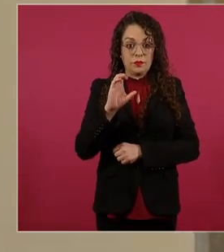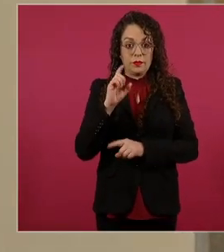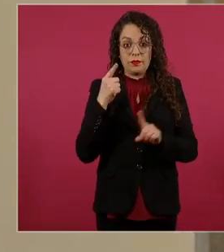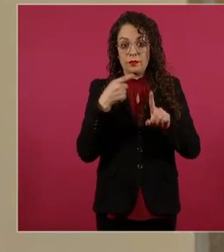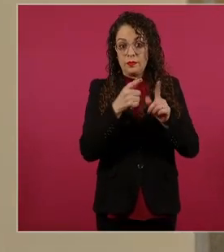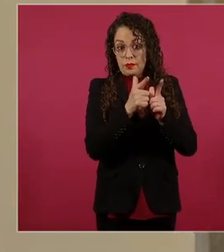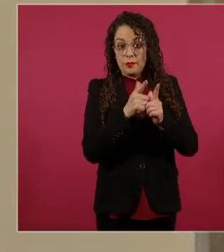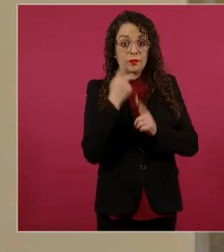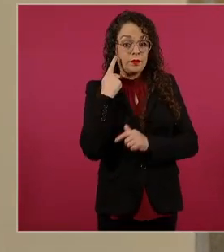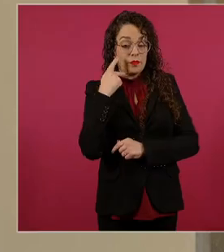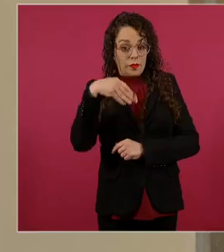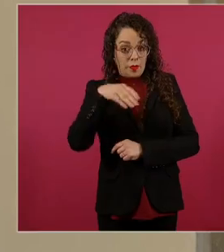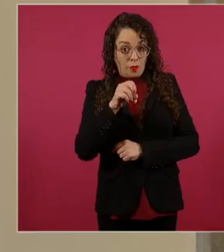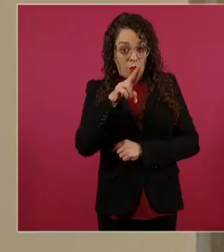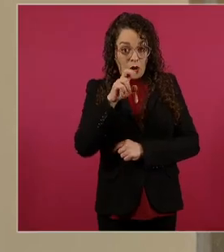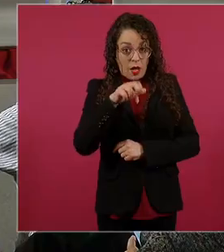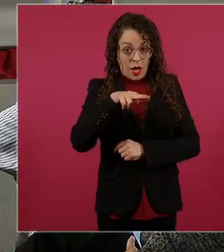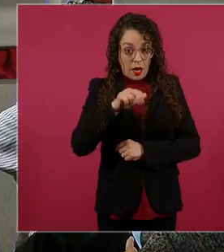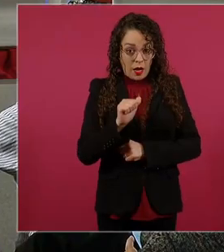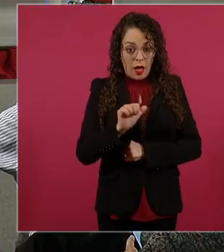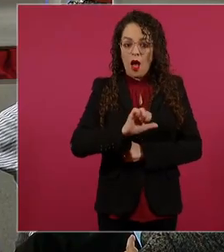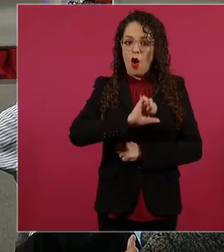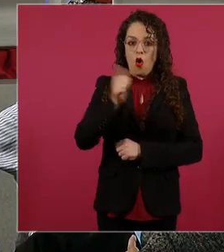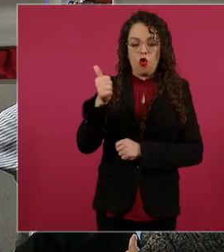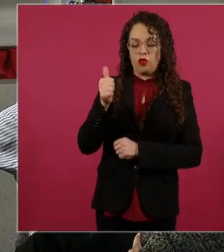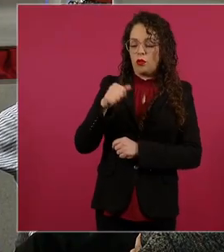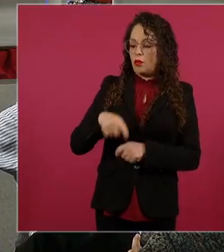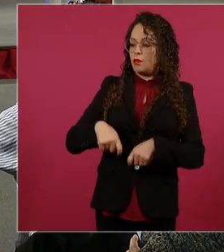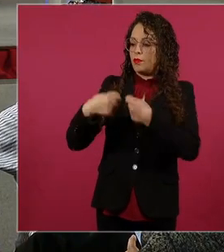sería otro distrito